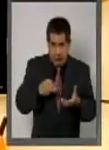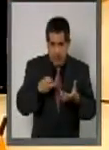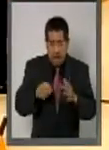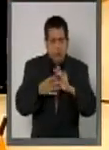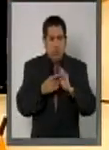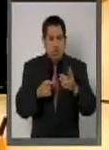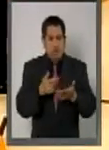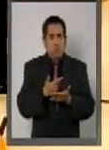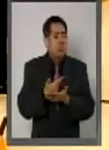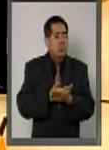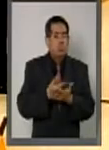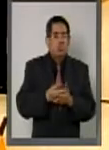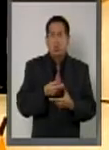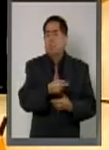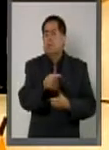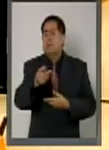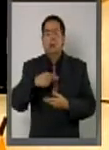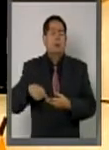lo pasan